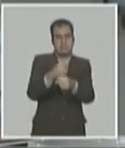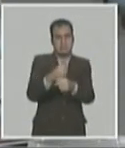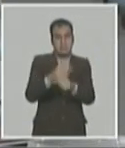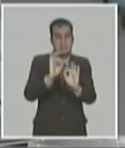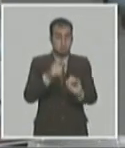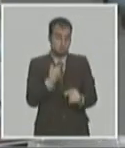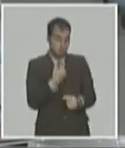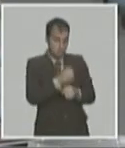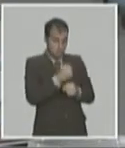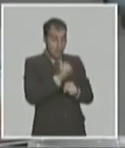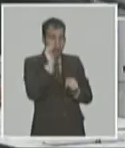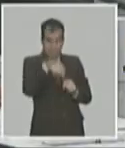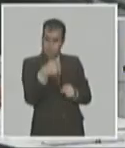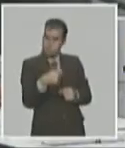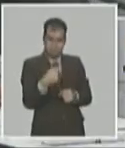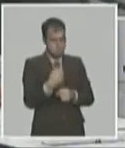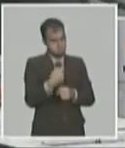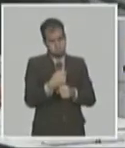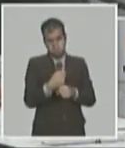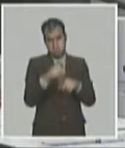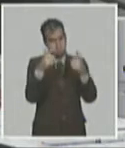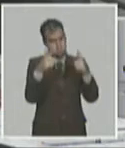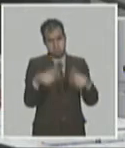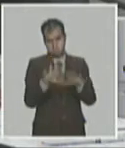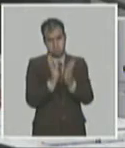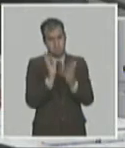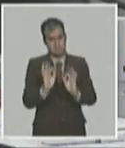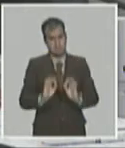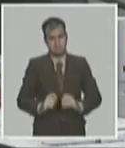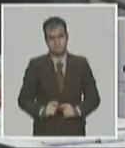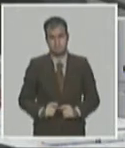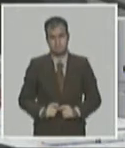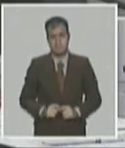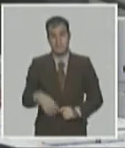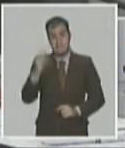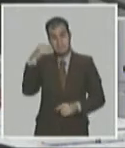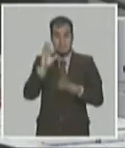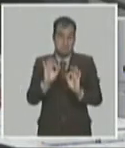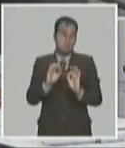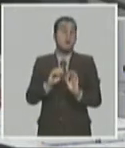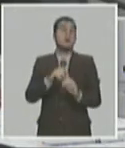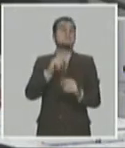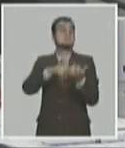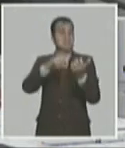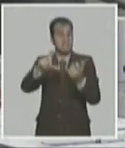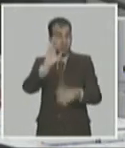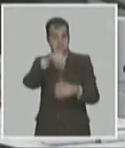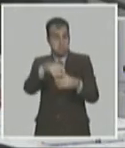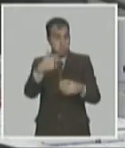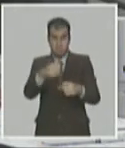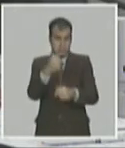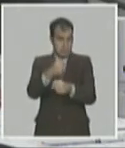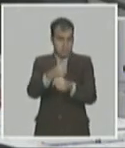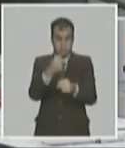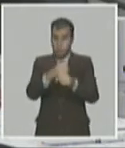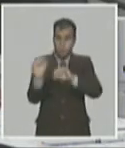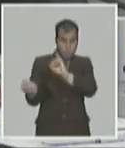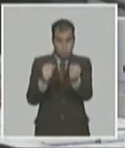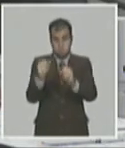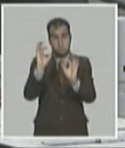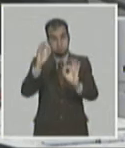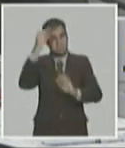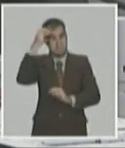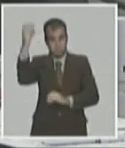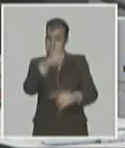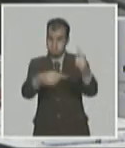actuamos. Y es la interpretación de ese papel del partido como fuerza dirigente superior de la sociedad, del Estado